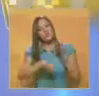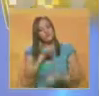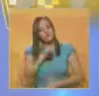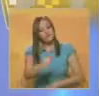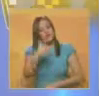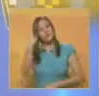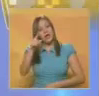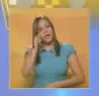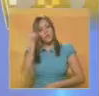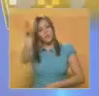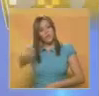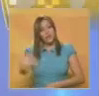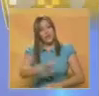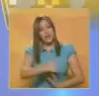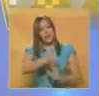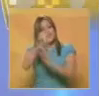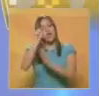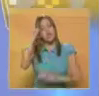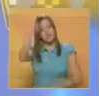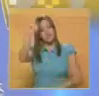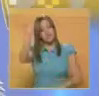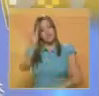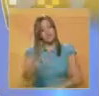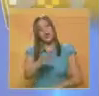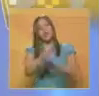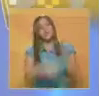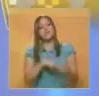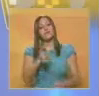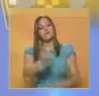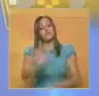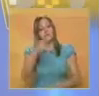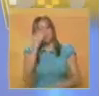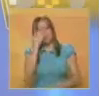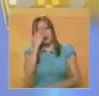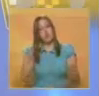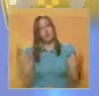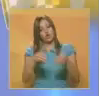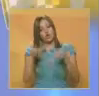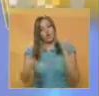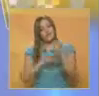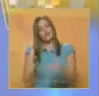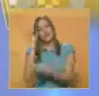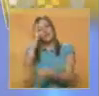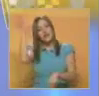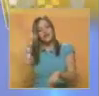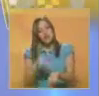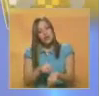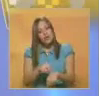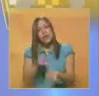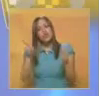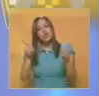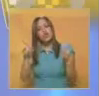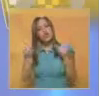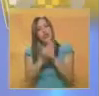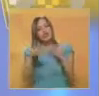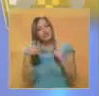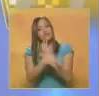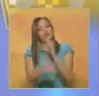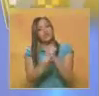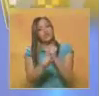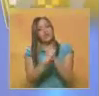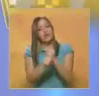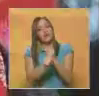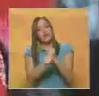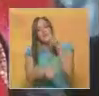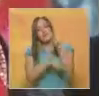pedro eusse dirigente del partido comunista de venezuela informó que el 25 de febrero el partido realizará un foro nacional sobre la nueva ley orgánica del trabajo a